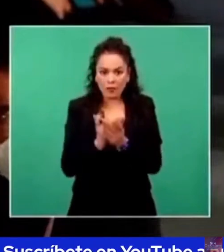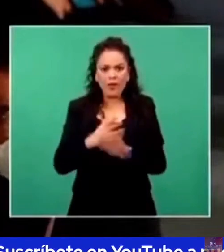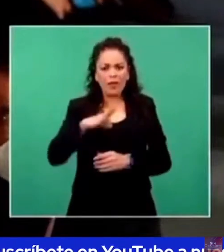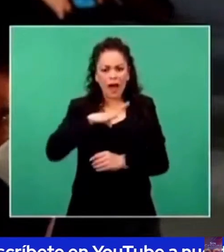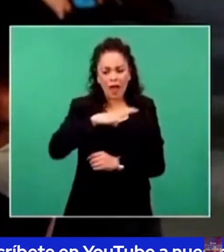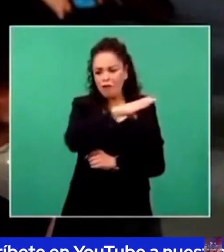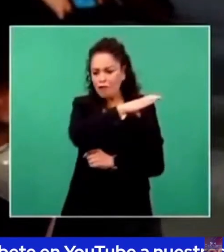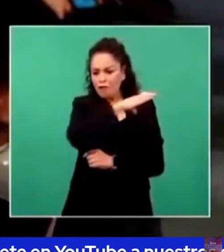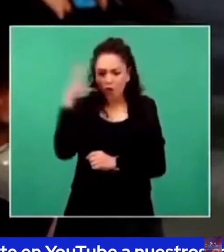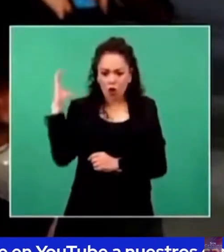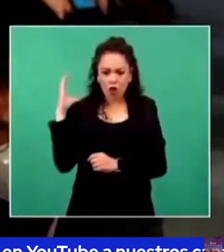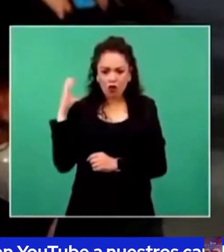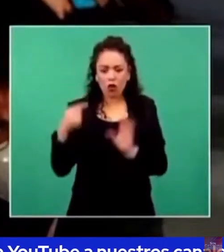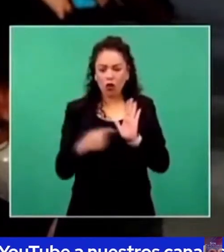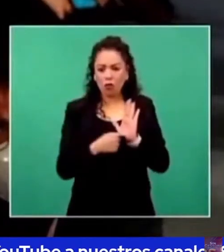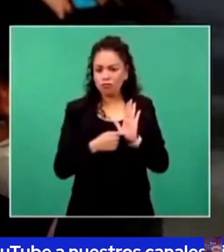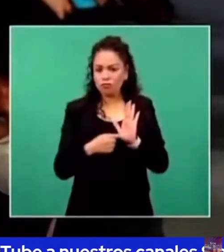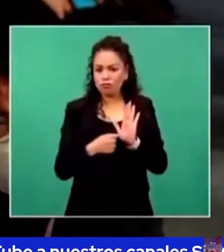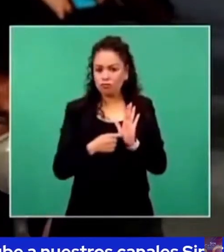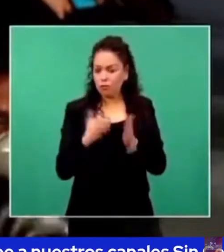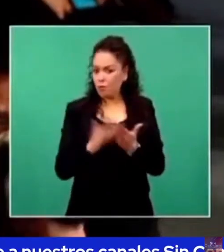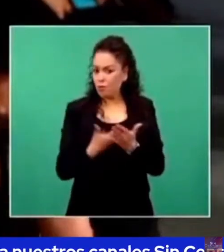muy evidentes